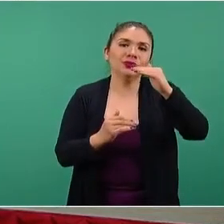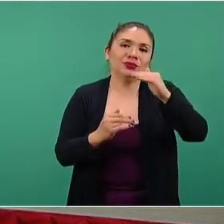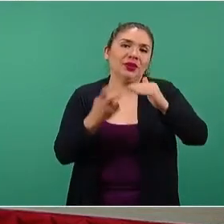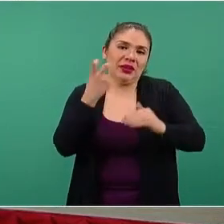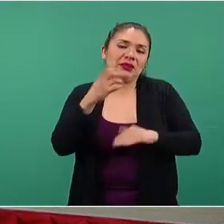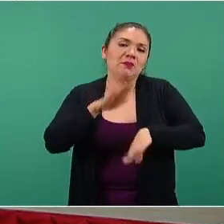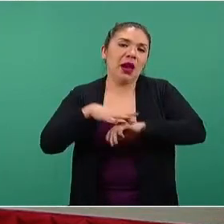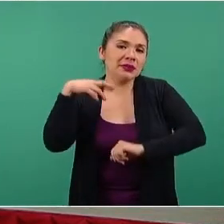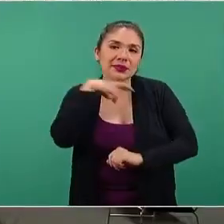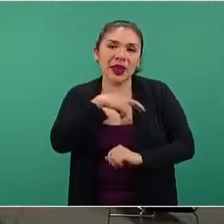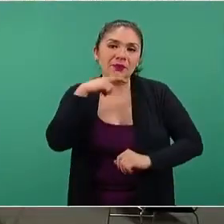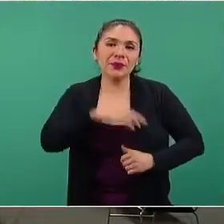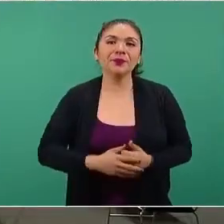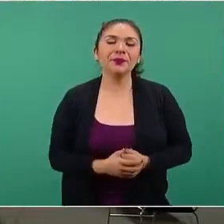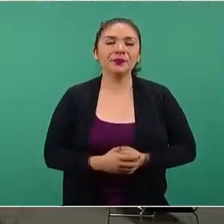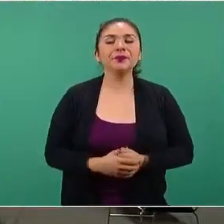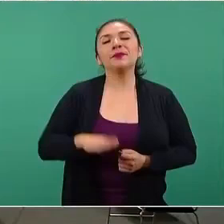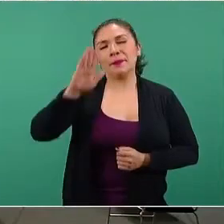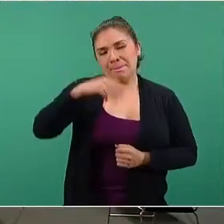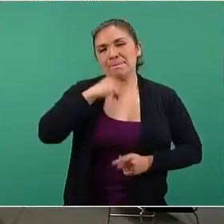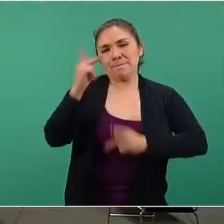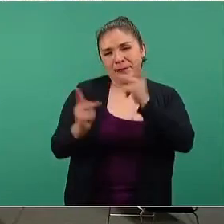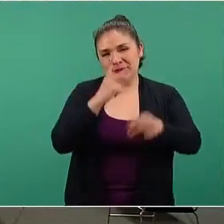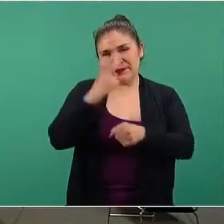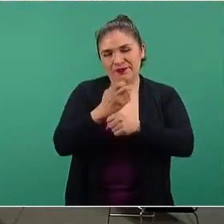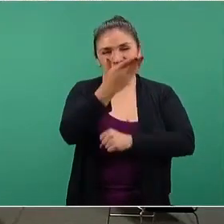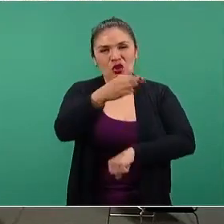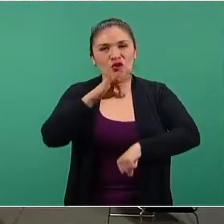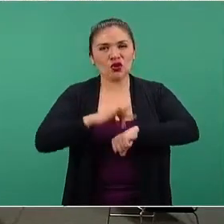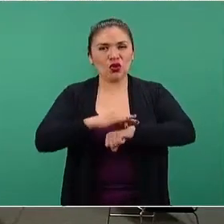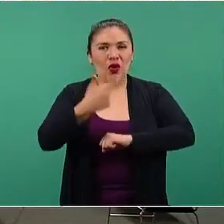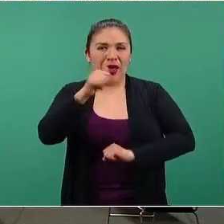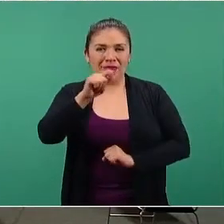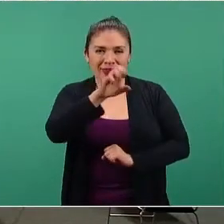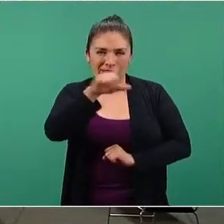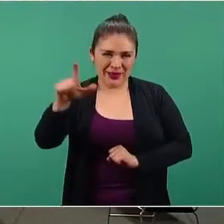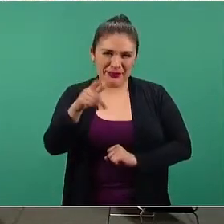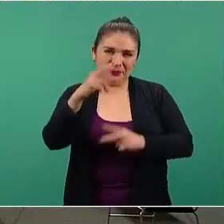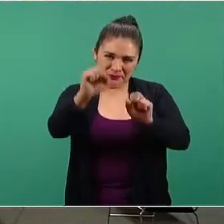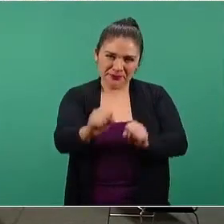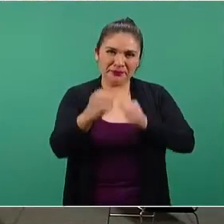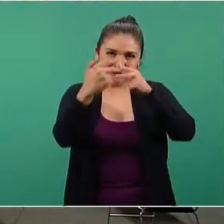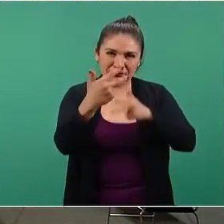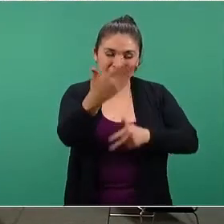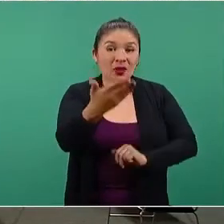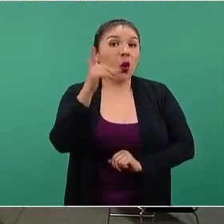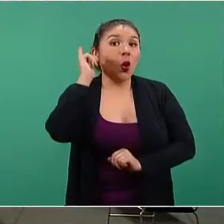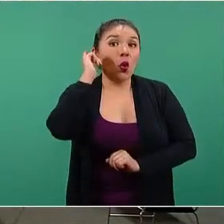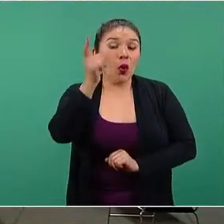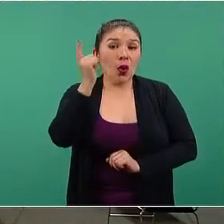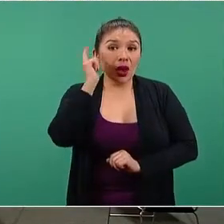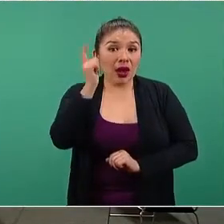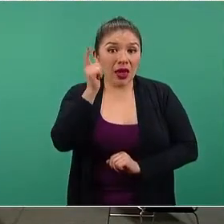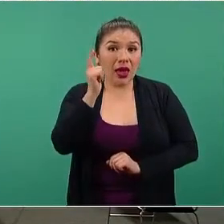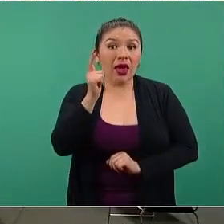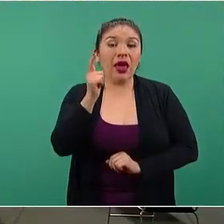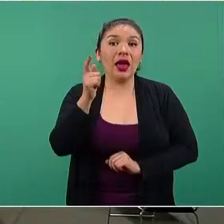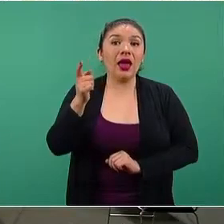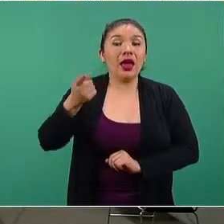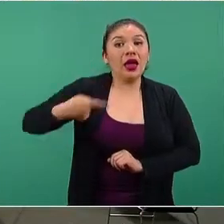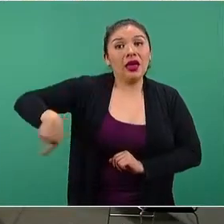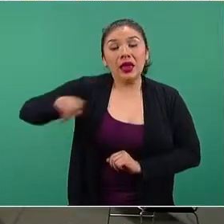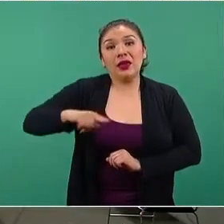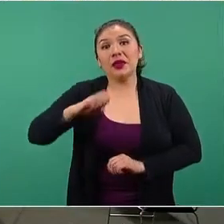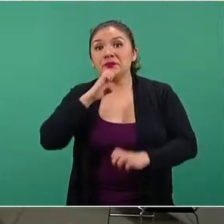más pronto. Bueno, mi segunda pregunta es para el doctor Gatell a la distancia. Ojalá que los reporteros